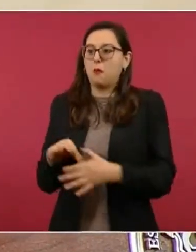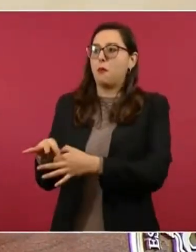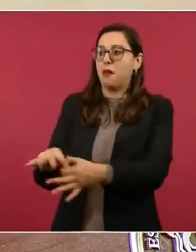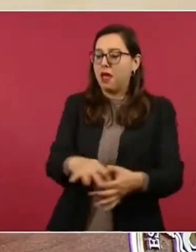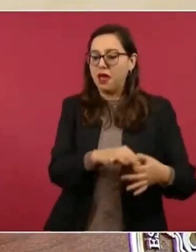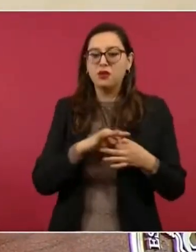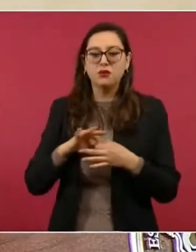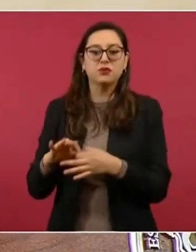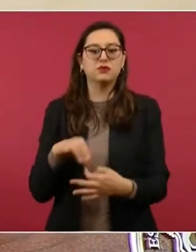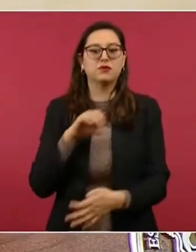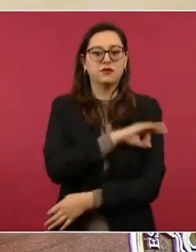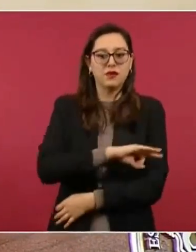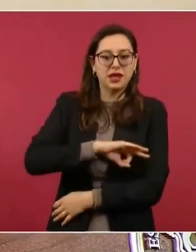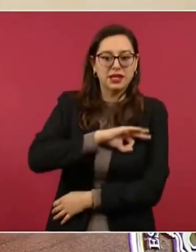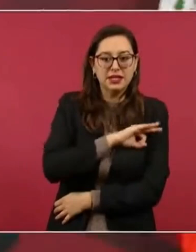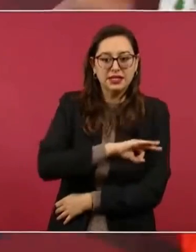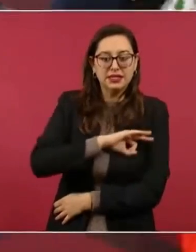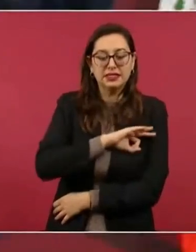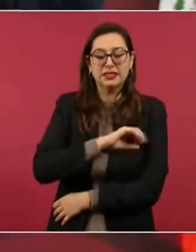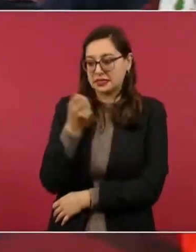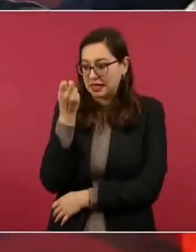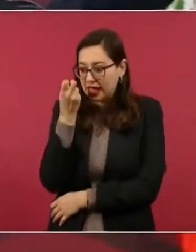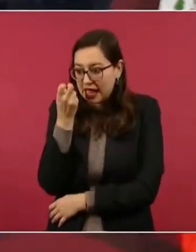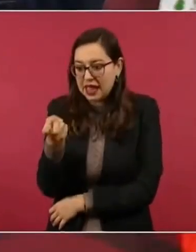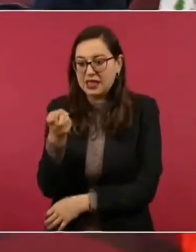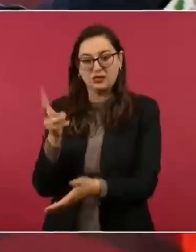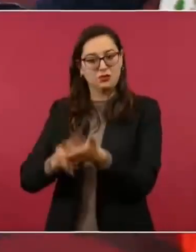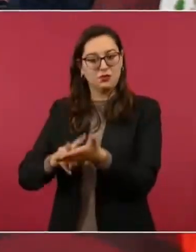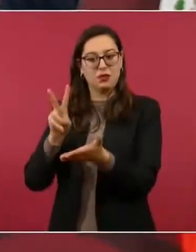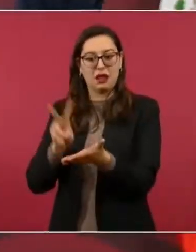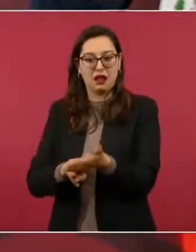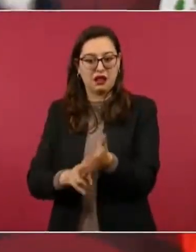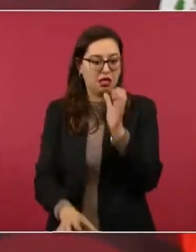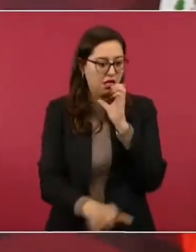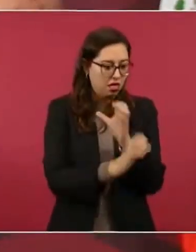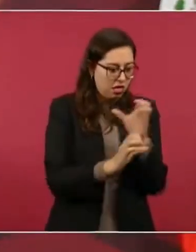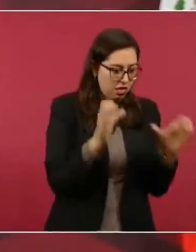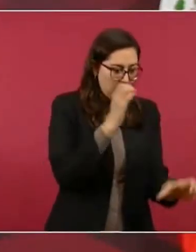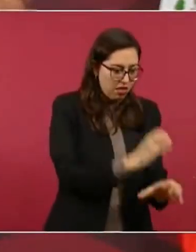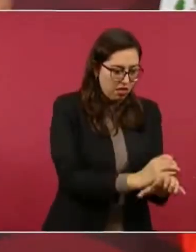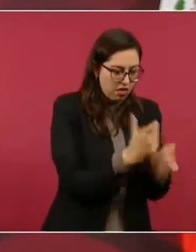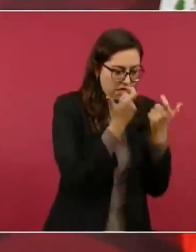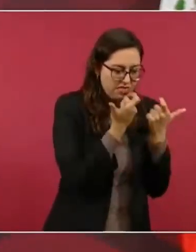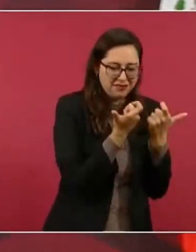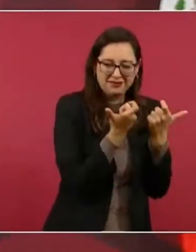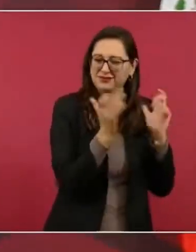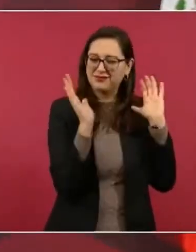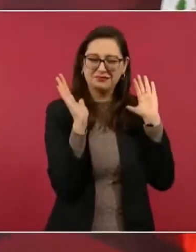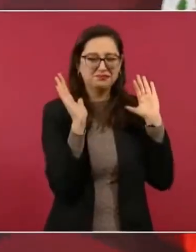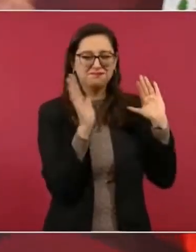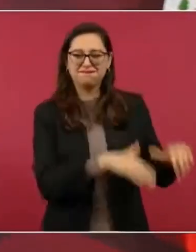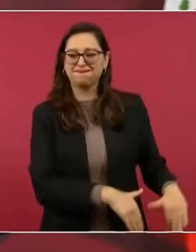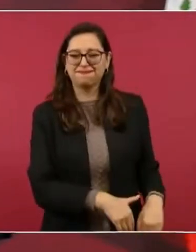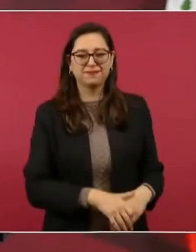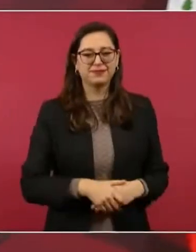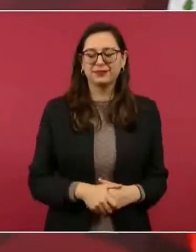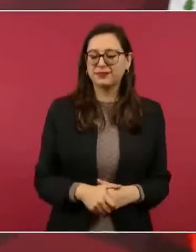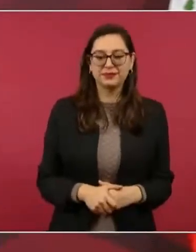feliz por eso, no por los bienes materiales que acumula, y que no